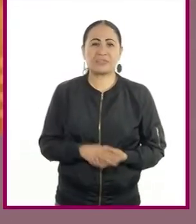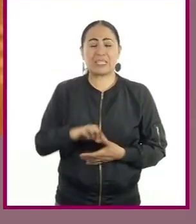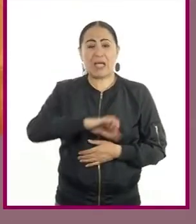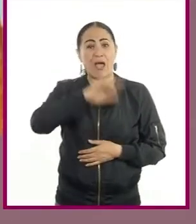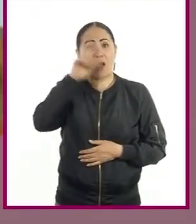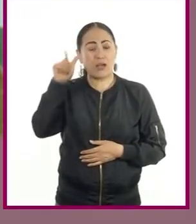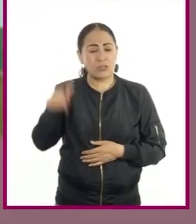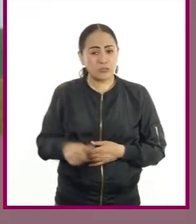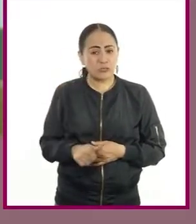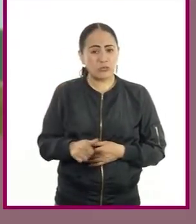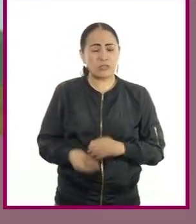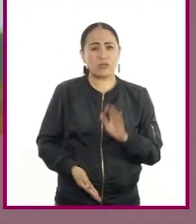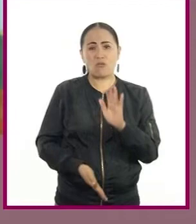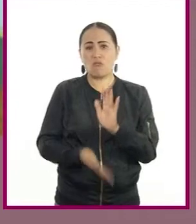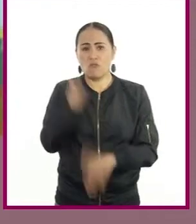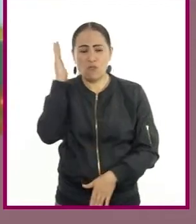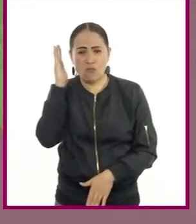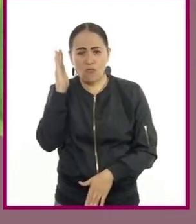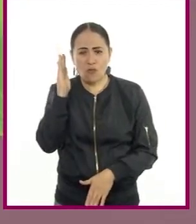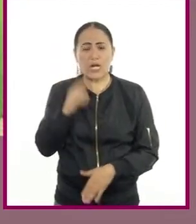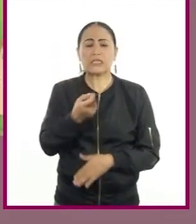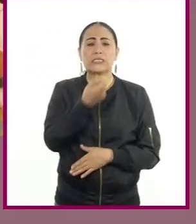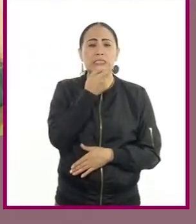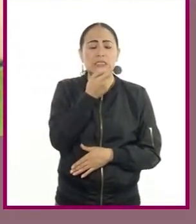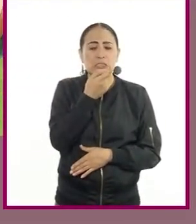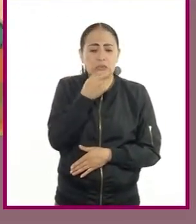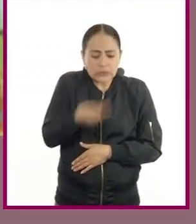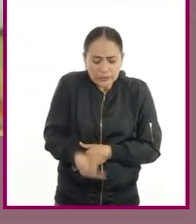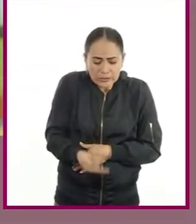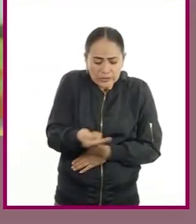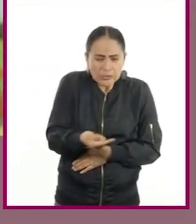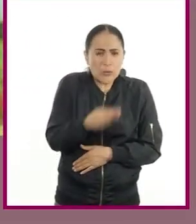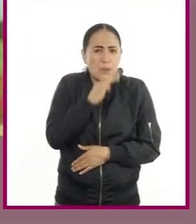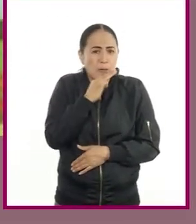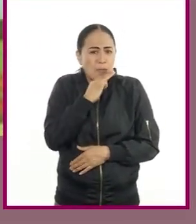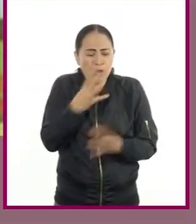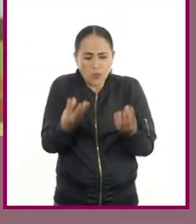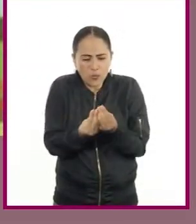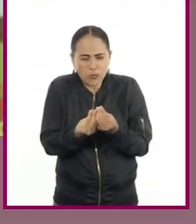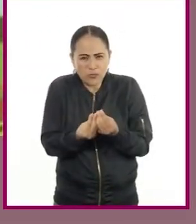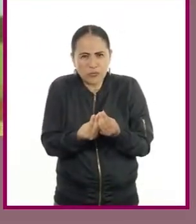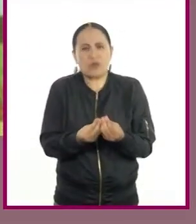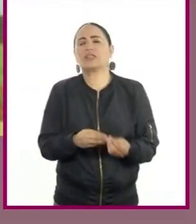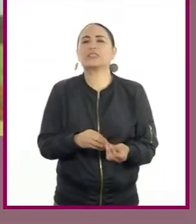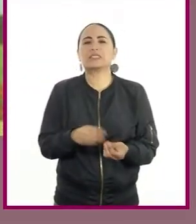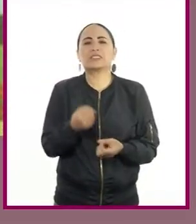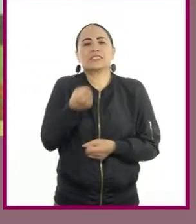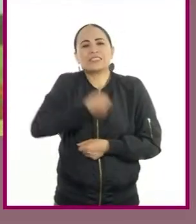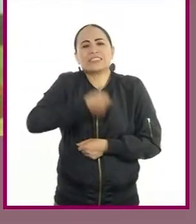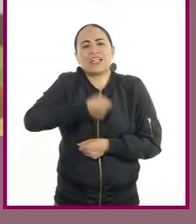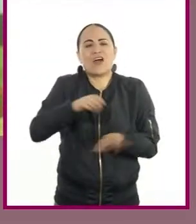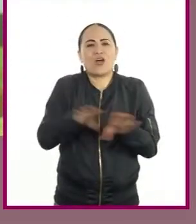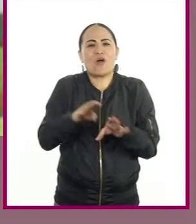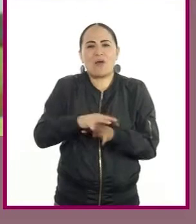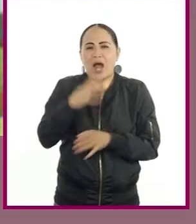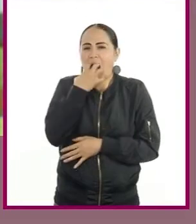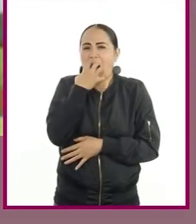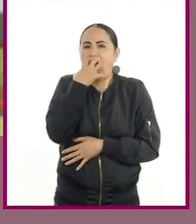después, fue hasta donde se encontraba un niño pequeño con su mamá y lo saludó con un ladrido. El